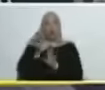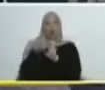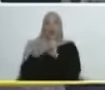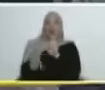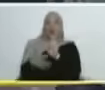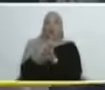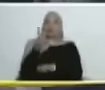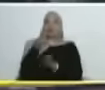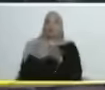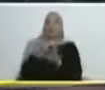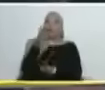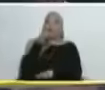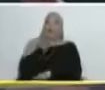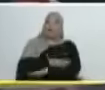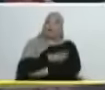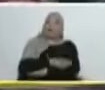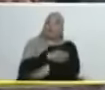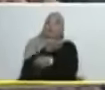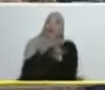tienen moral.